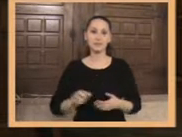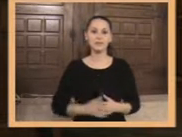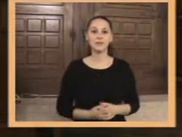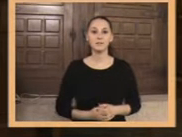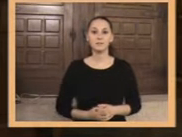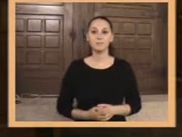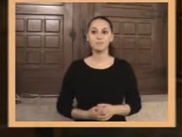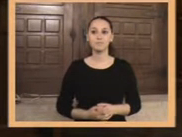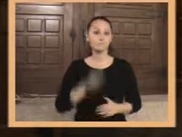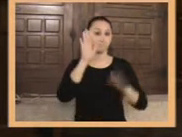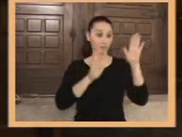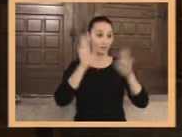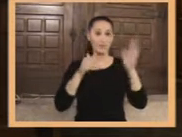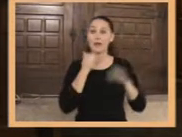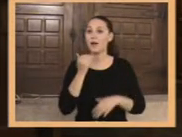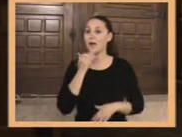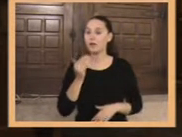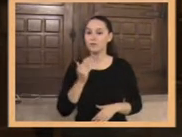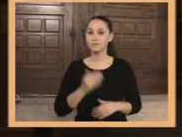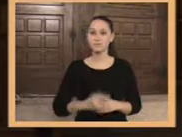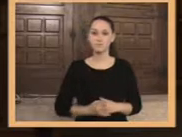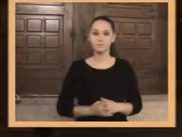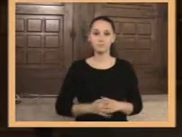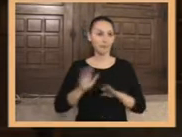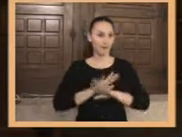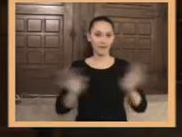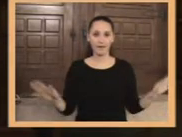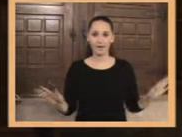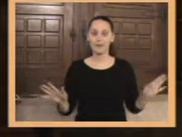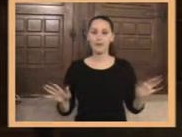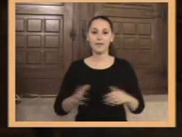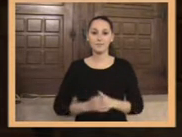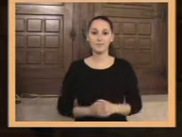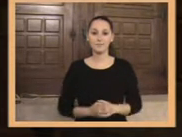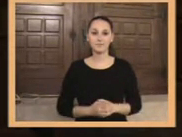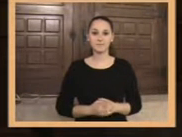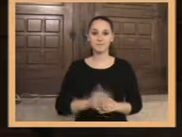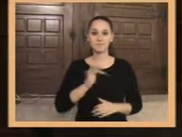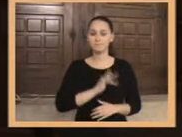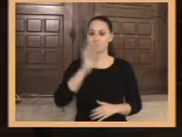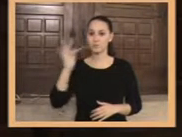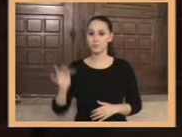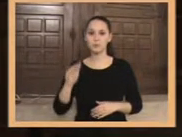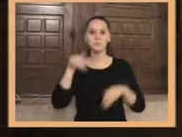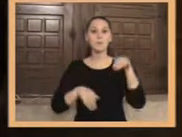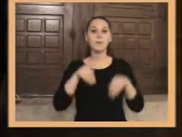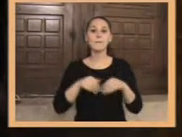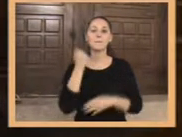¿Voto? ¿Hay alguna intervención al respecto del acta? No hay ninguna intervención al respecto del acta. Pues votos. ¿Votos a